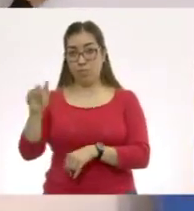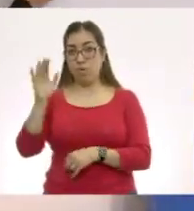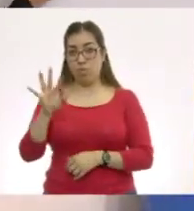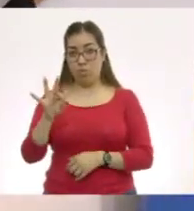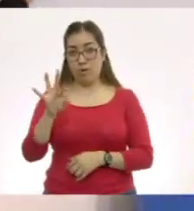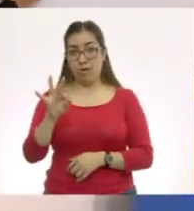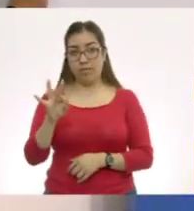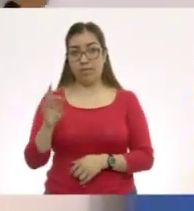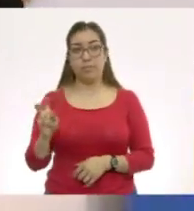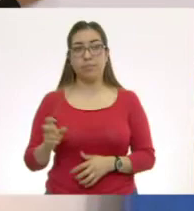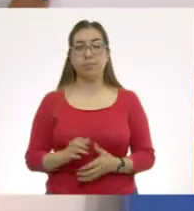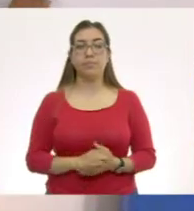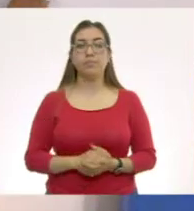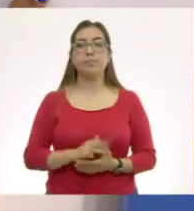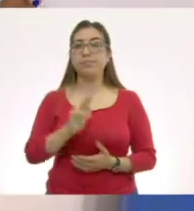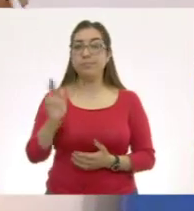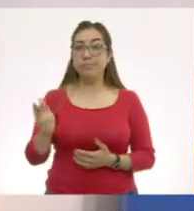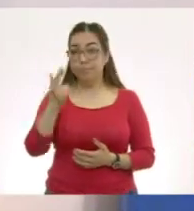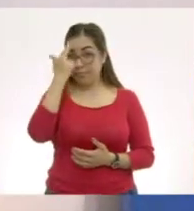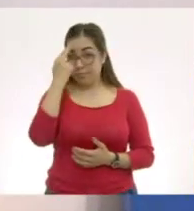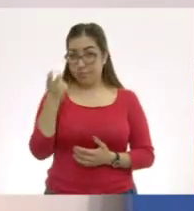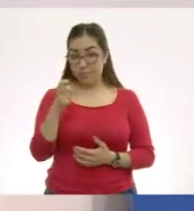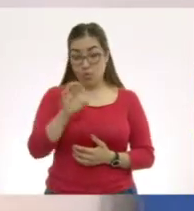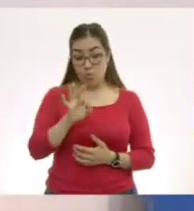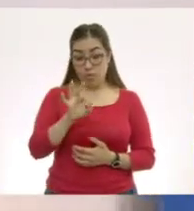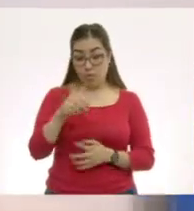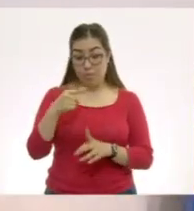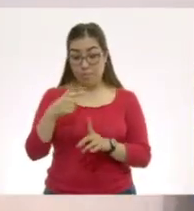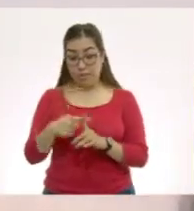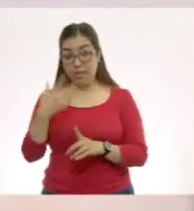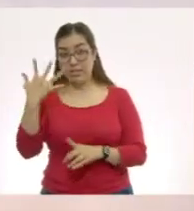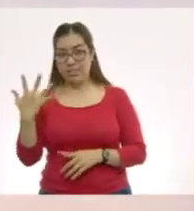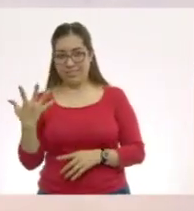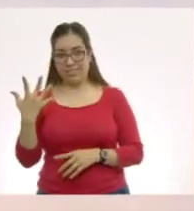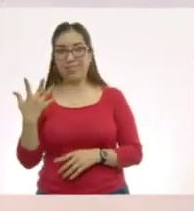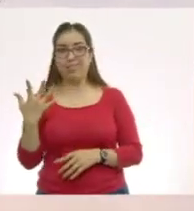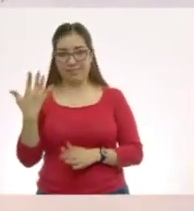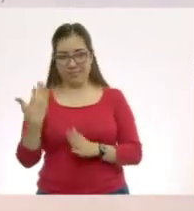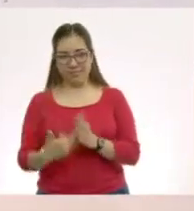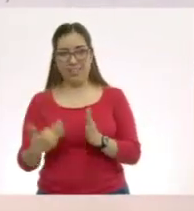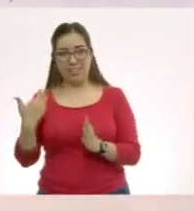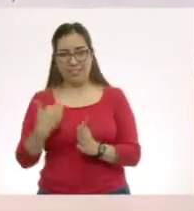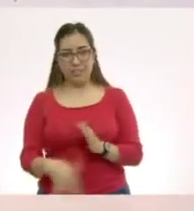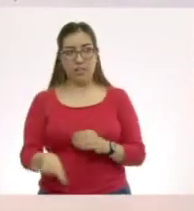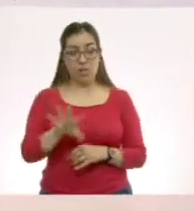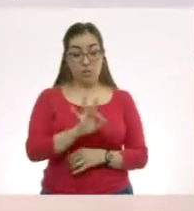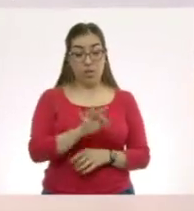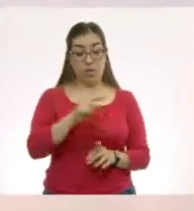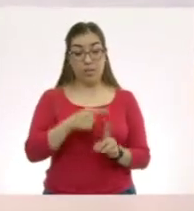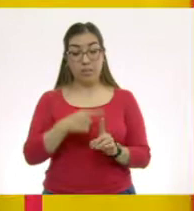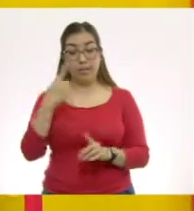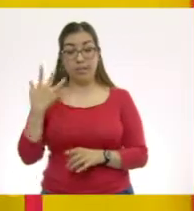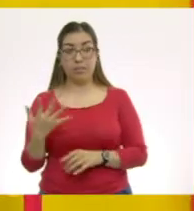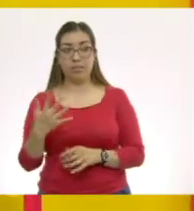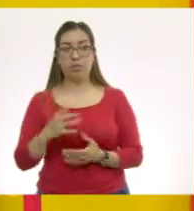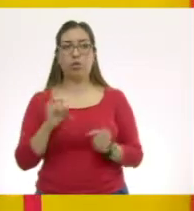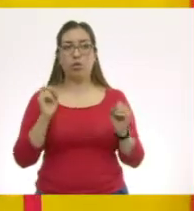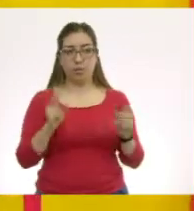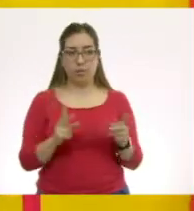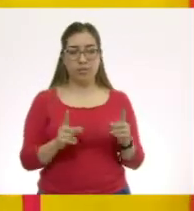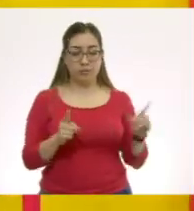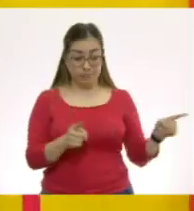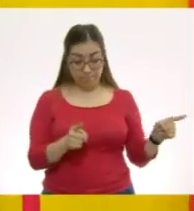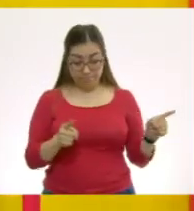40. 40. Recordemos que a 40 le voy a sumar 5 unidades. 40 más 5, ¿cuánto es? 40 más